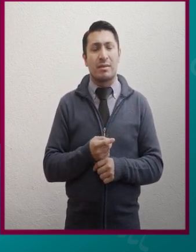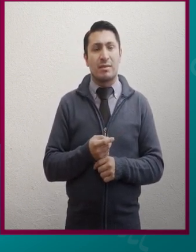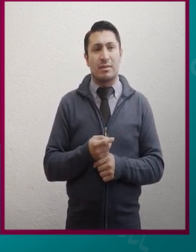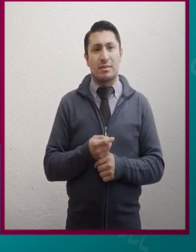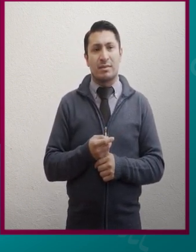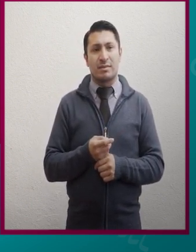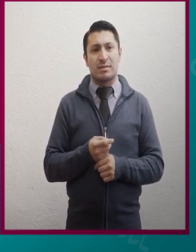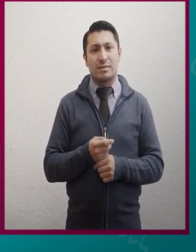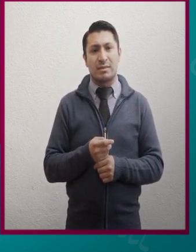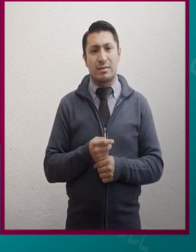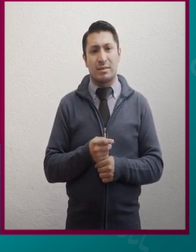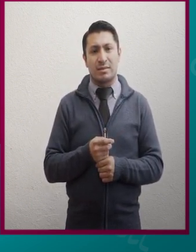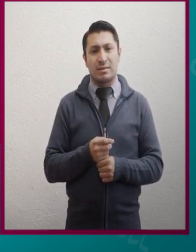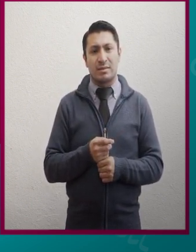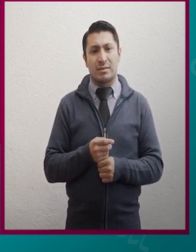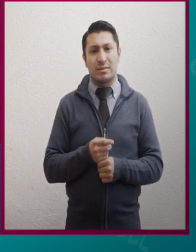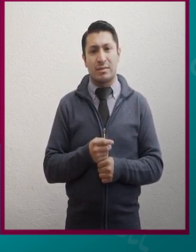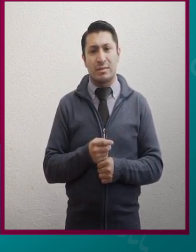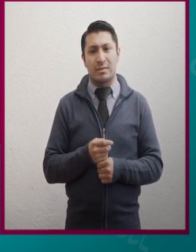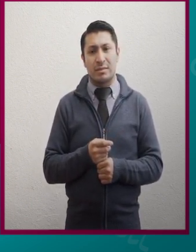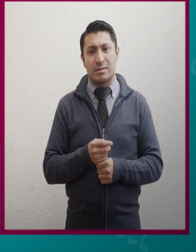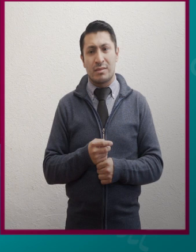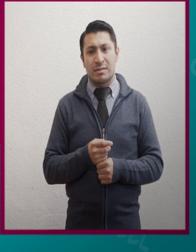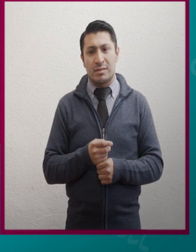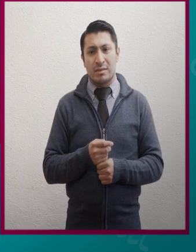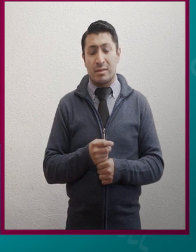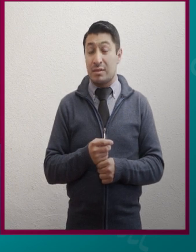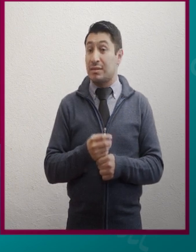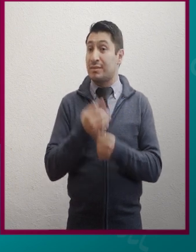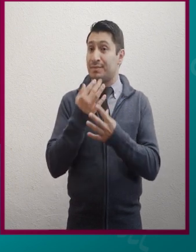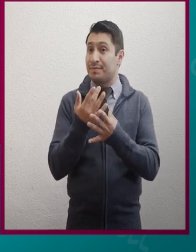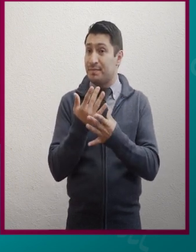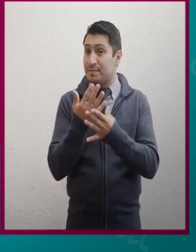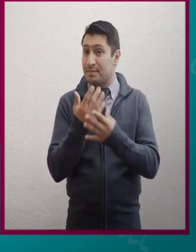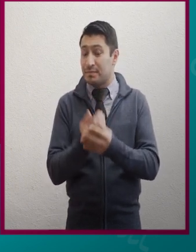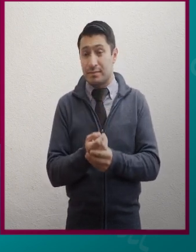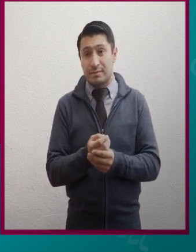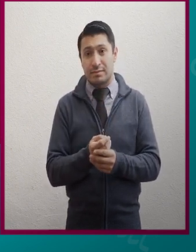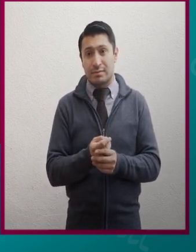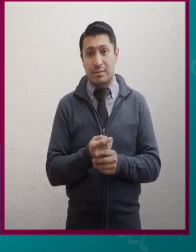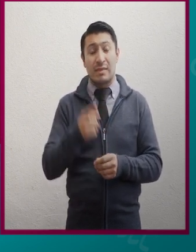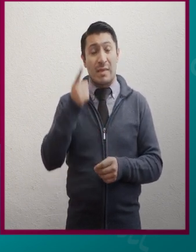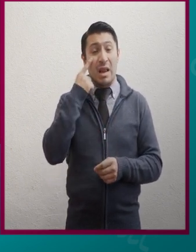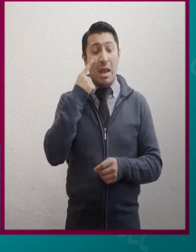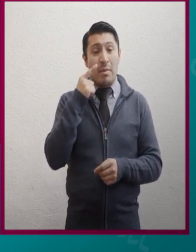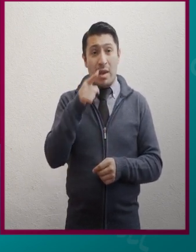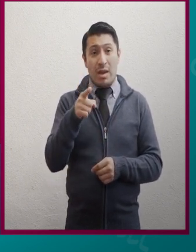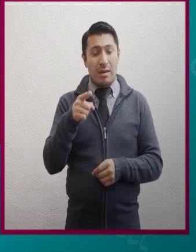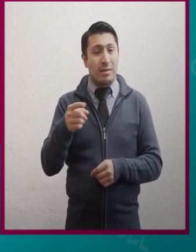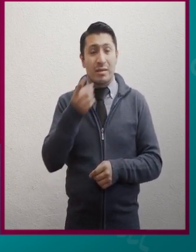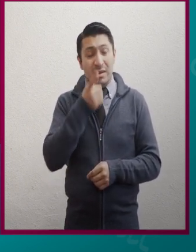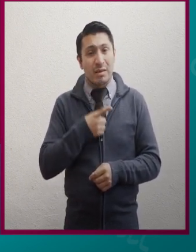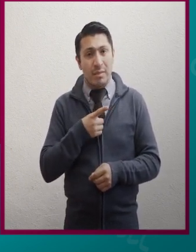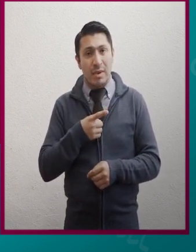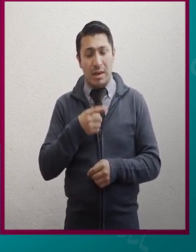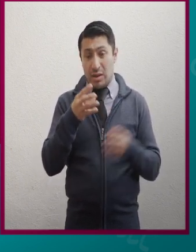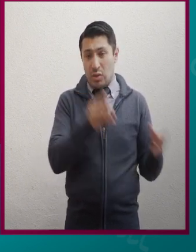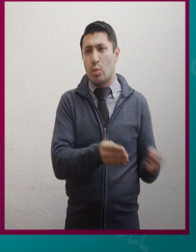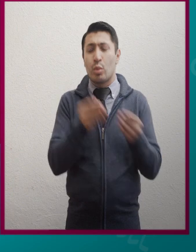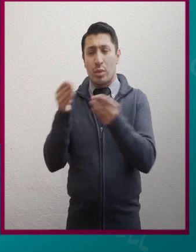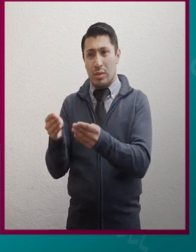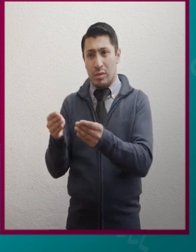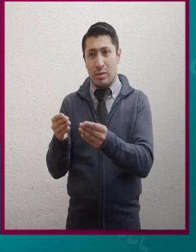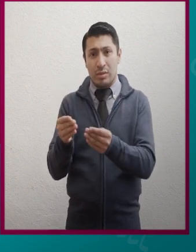Río Segura, Salvamar Mencalinán. Sí, mira, Río Segura, adelante. Todo tuyo. Espera un momento, por favor, espera un